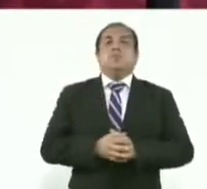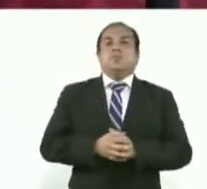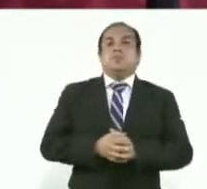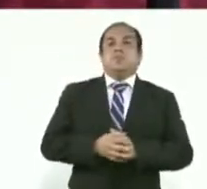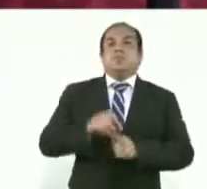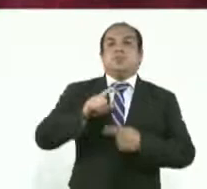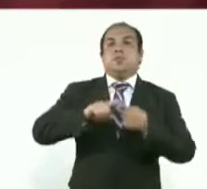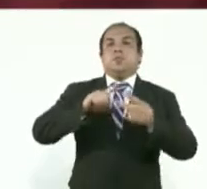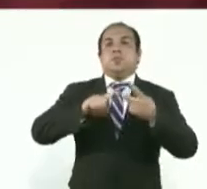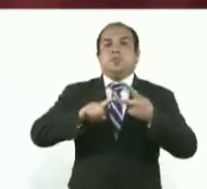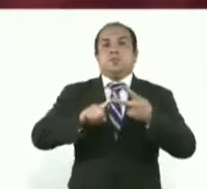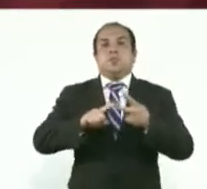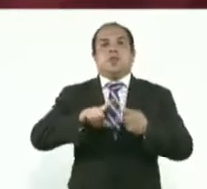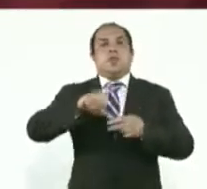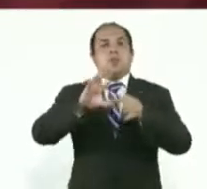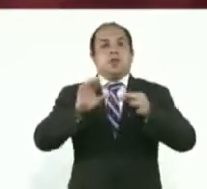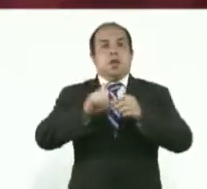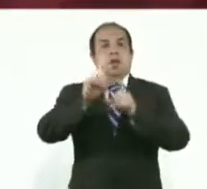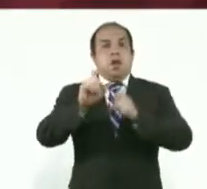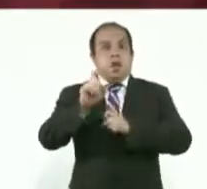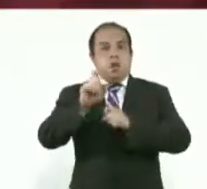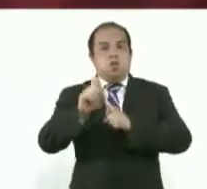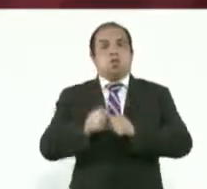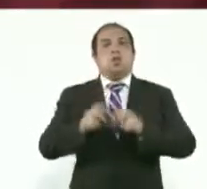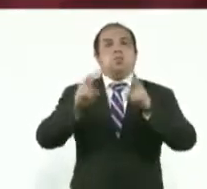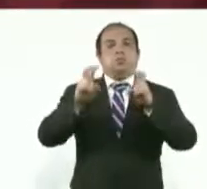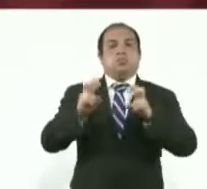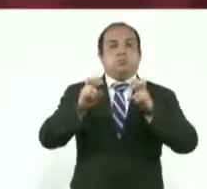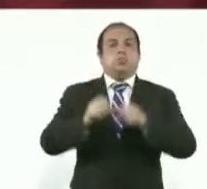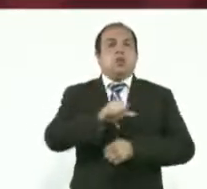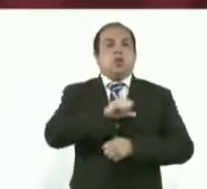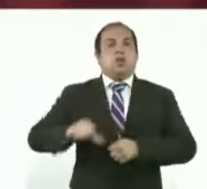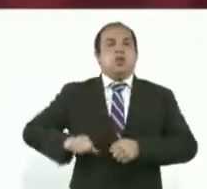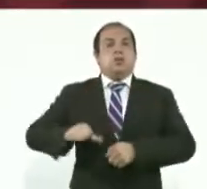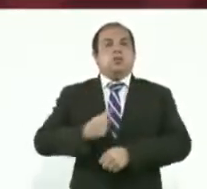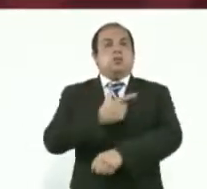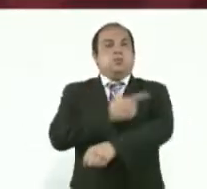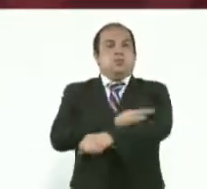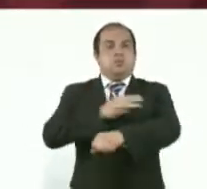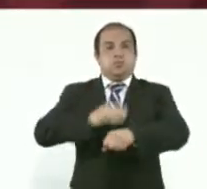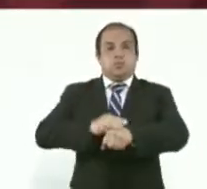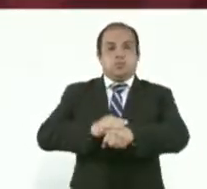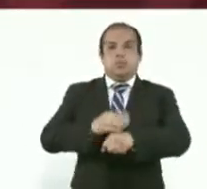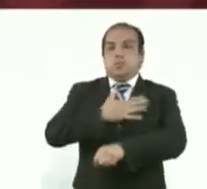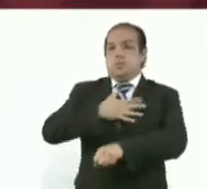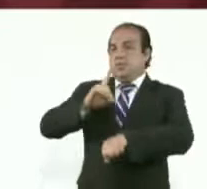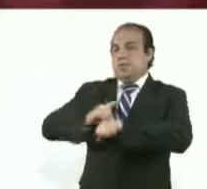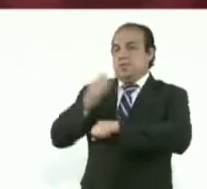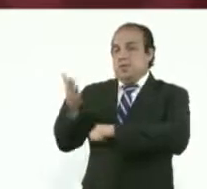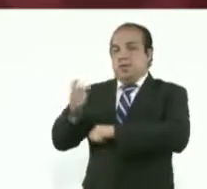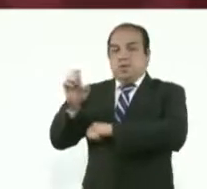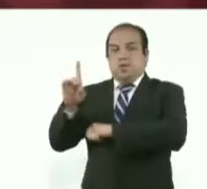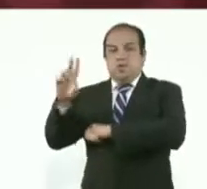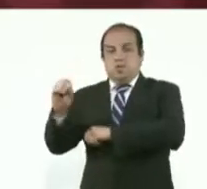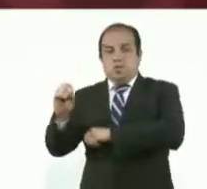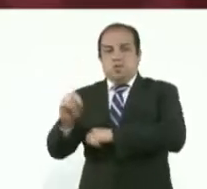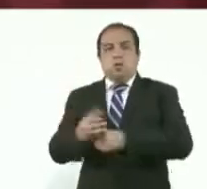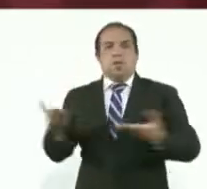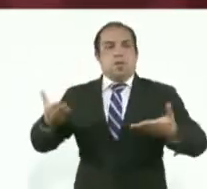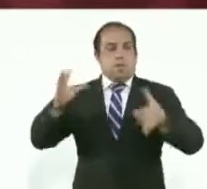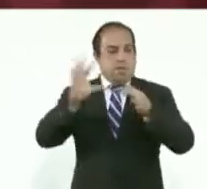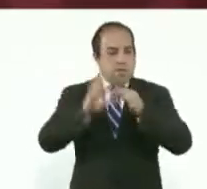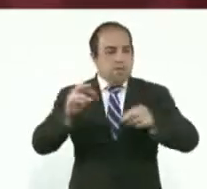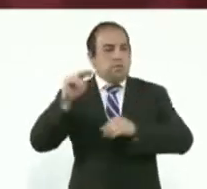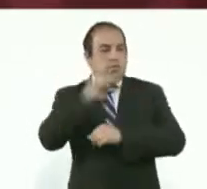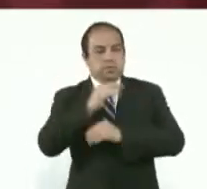alcaldía Gustavo A. Madero. Sí, buenos días. Vamos a pedirle a Eduardo y a Oliva que hagan una presentación muy rápida,